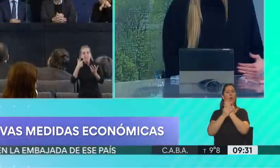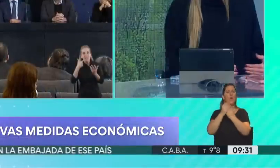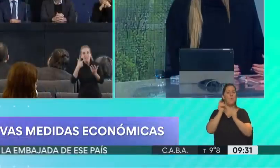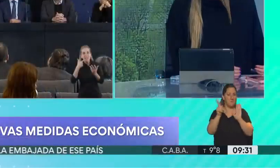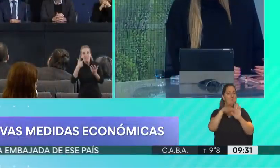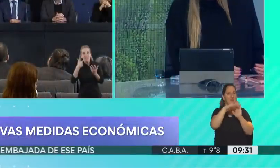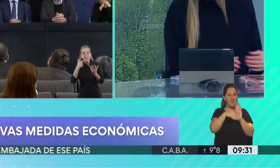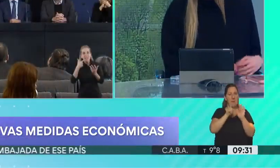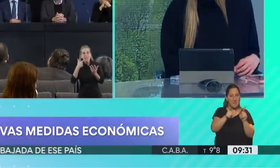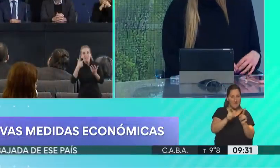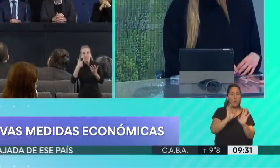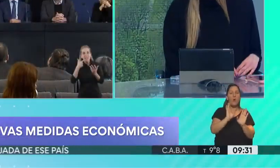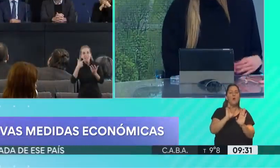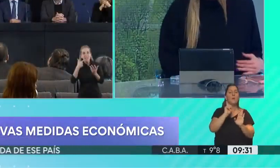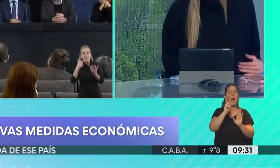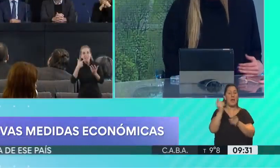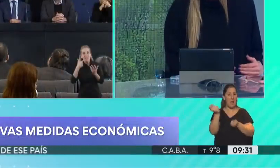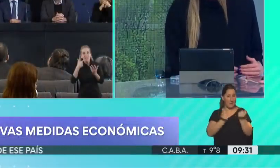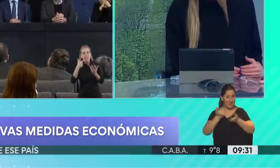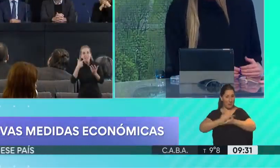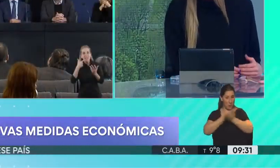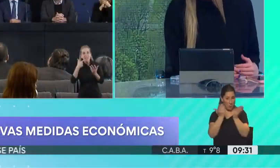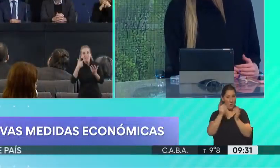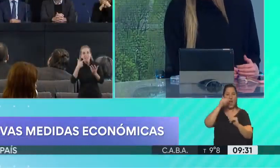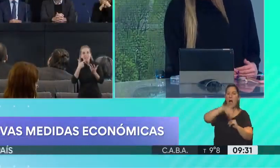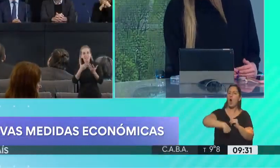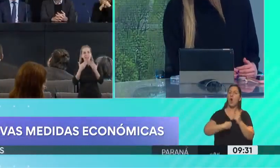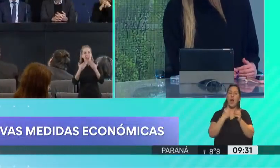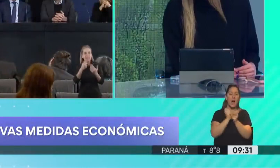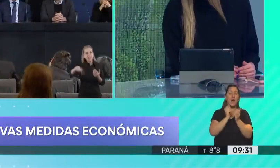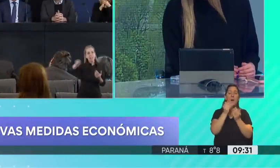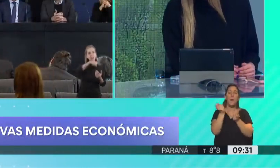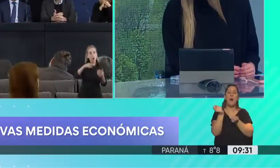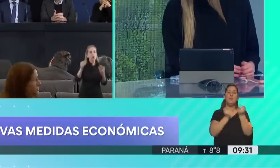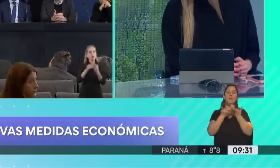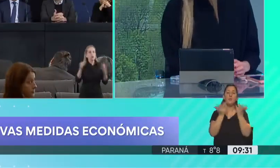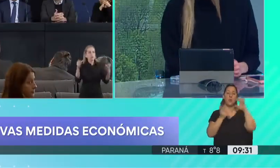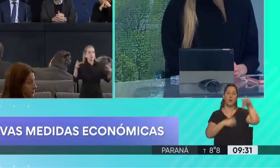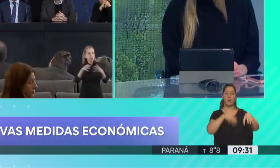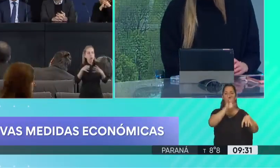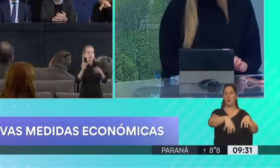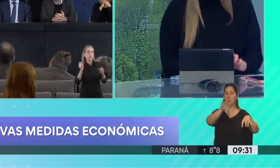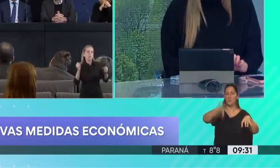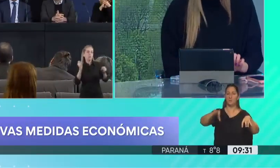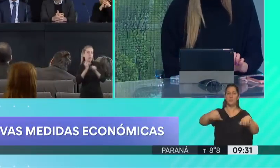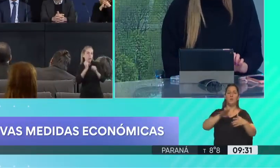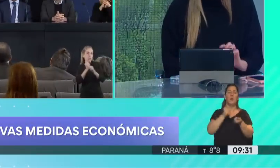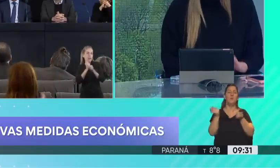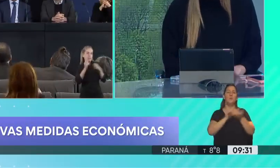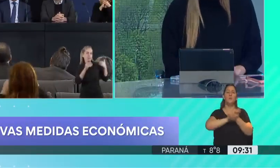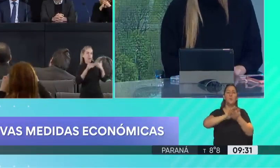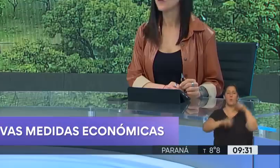pero que se extiende estaba en la administración pública y se extiende a todos los organismos más empleos públicos nuevos así es esa es